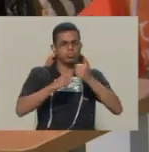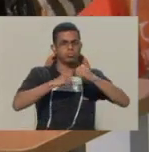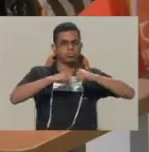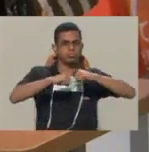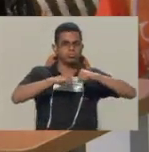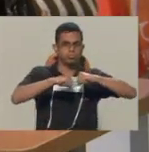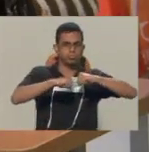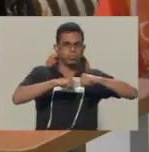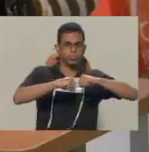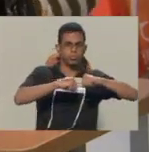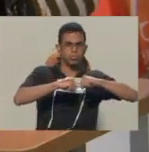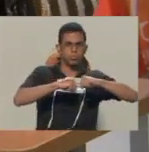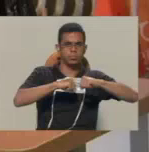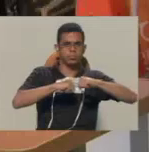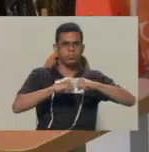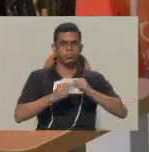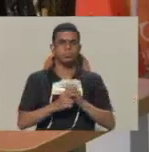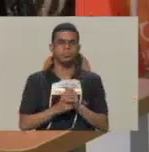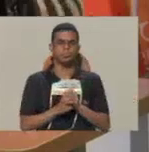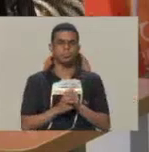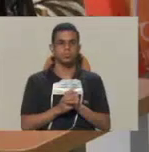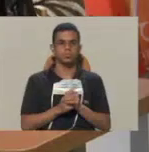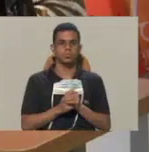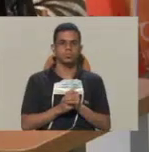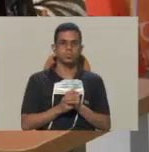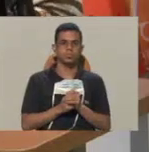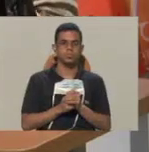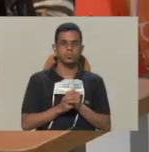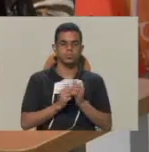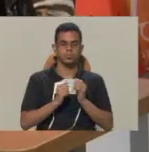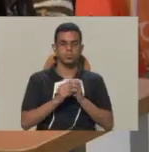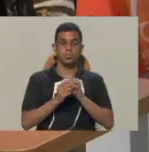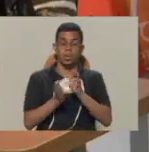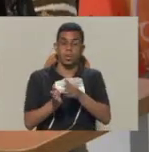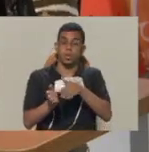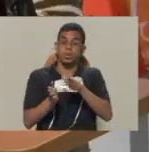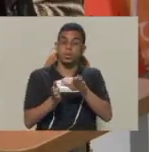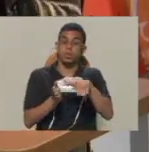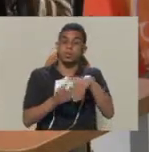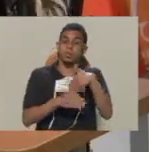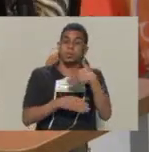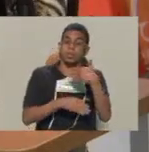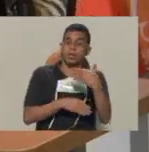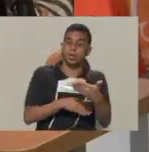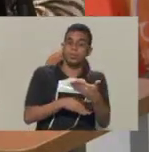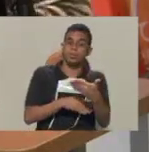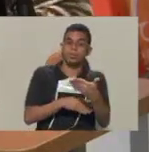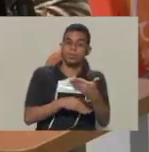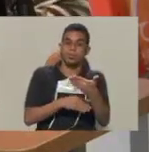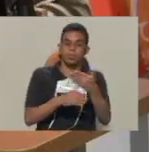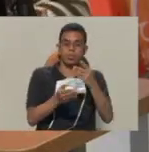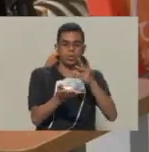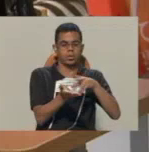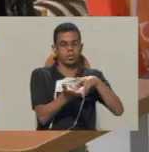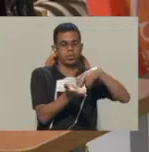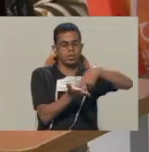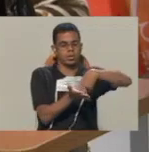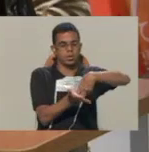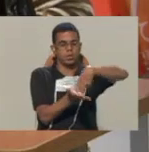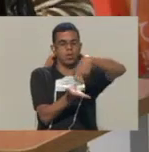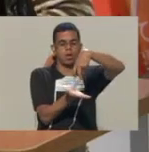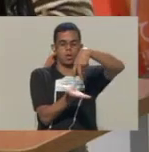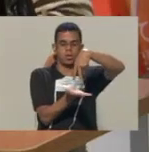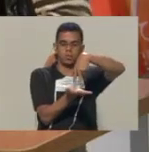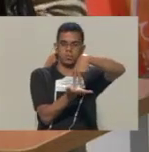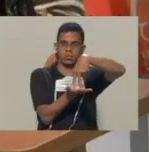que ellos comiencen el impulso para iniciar lo que es el gateo. Después del gateo, por supuesto, viene lo que es el